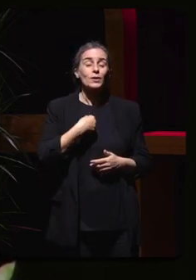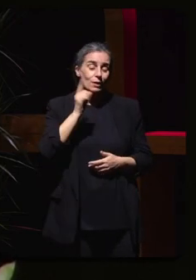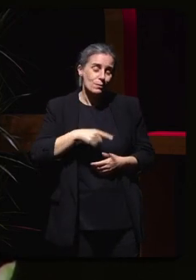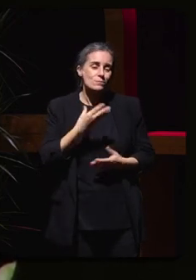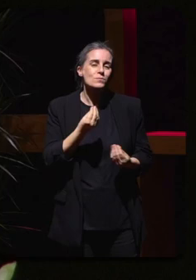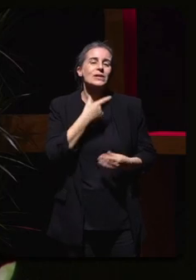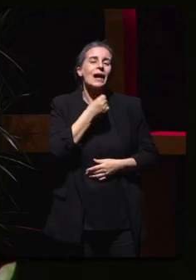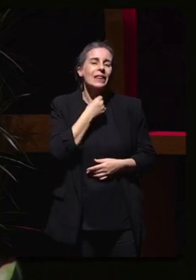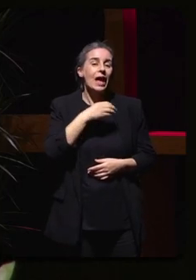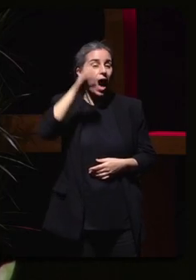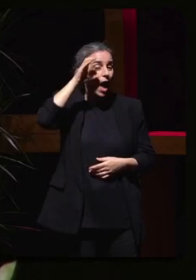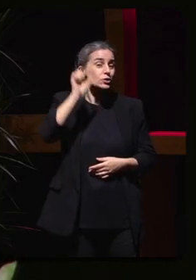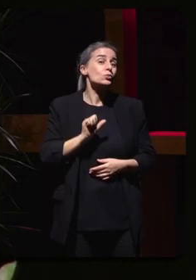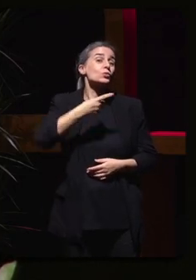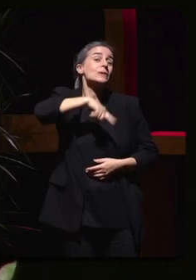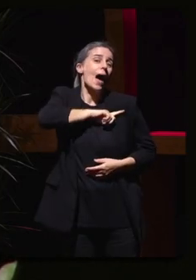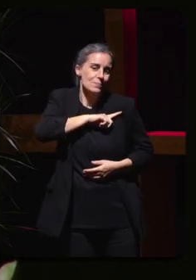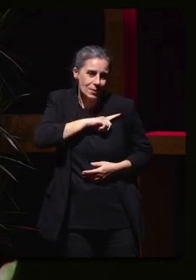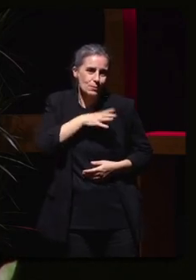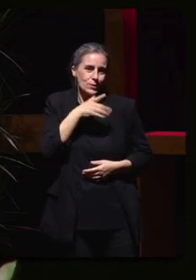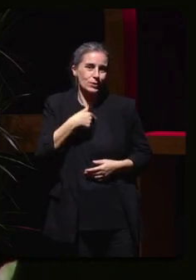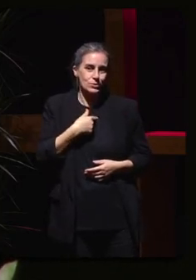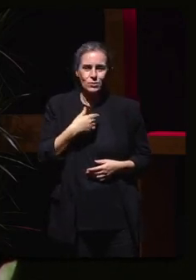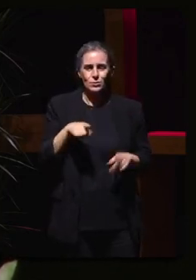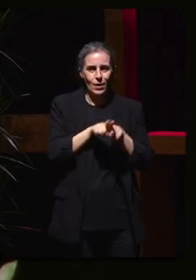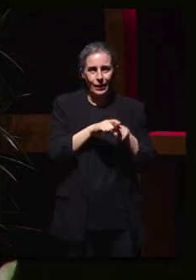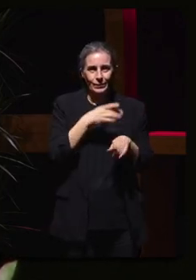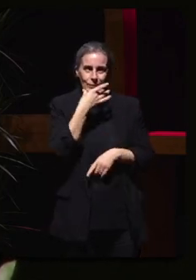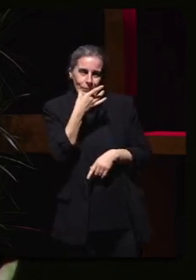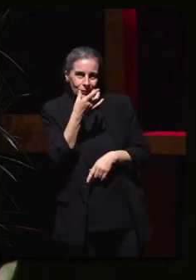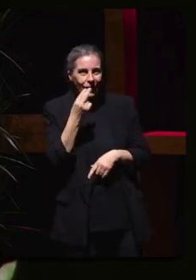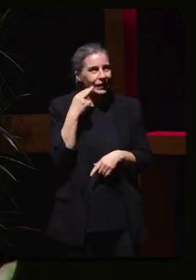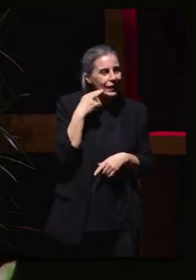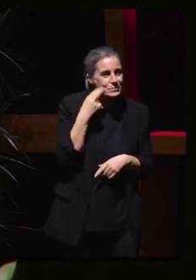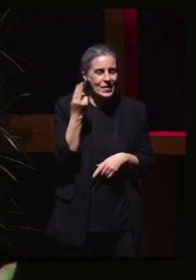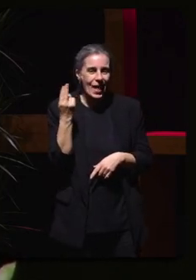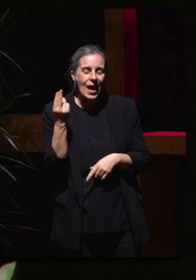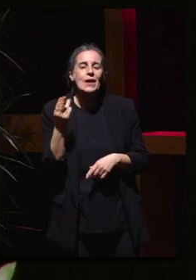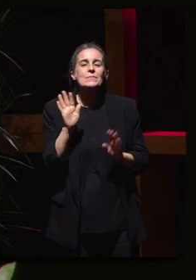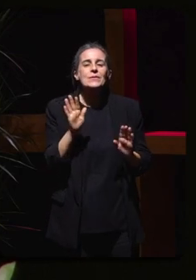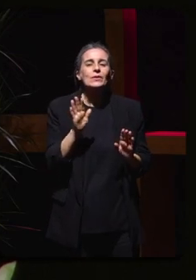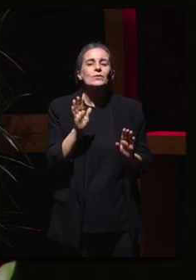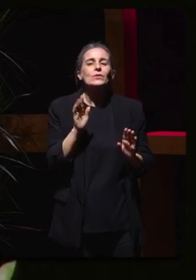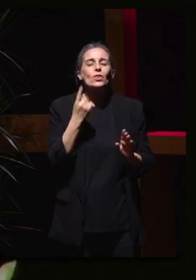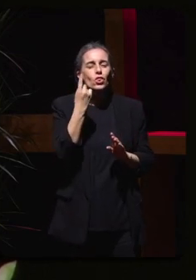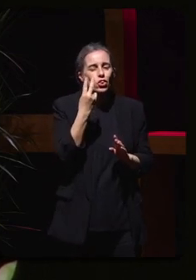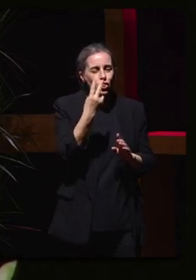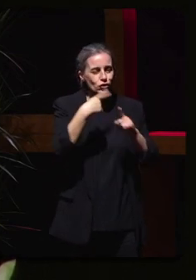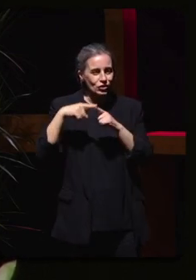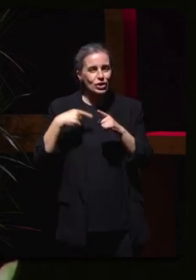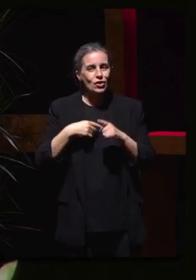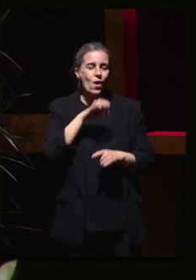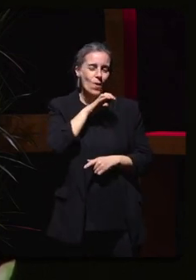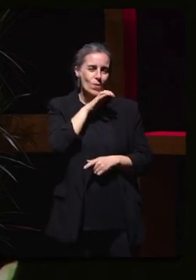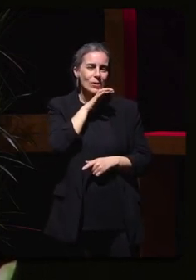gracia oírme, ¿no? Porque claro, es esa especie de cosa tímida, etcétera, que dices, ay, Dios mío. Pero hay dos puntos que me parecen curiosos,